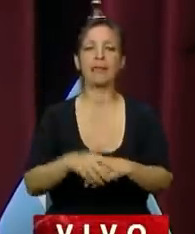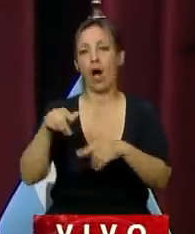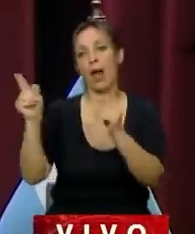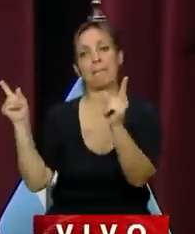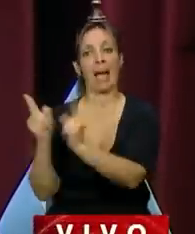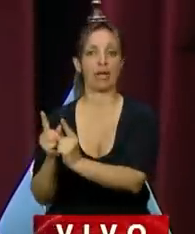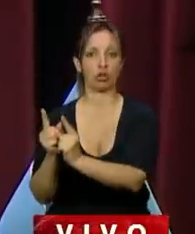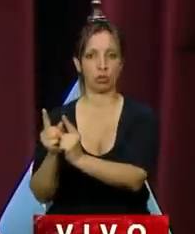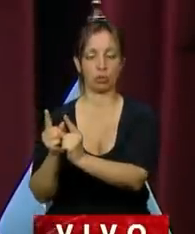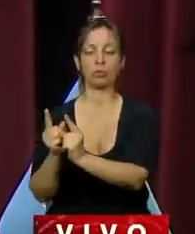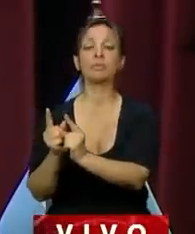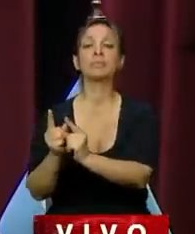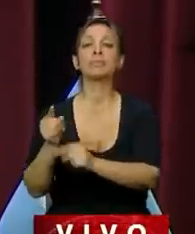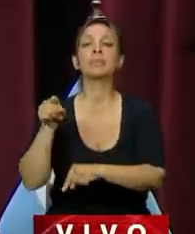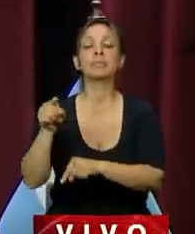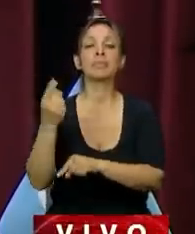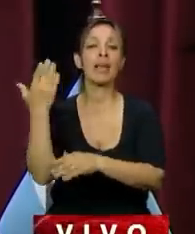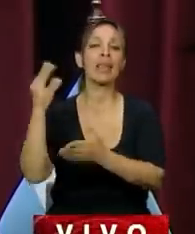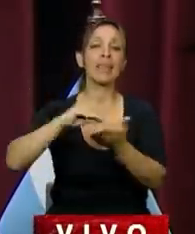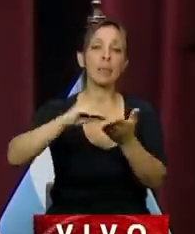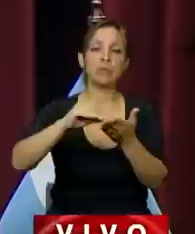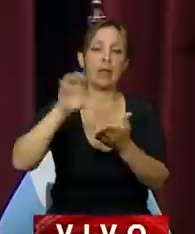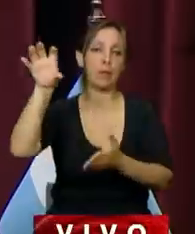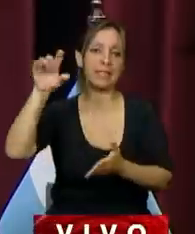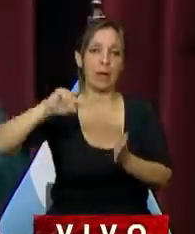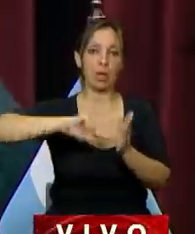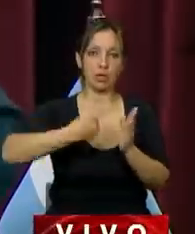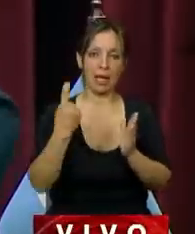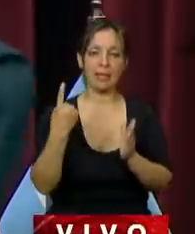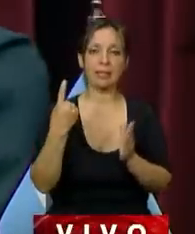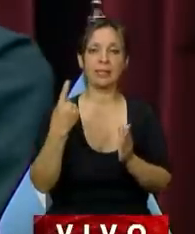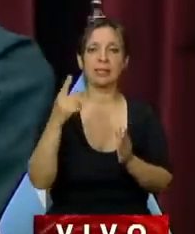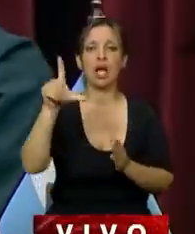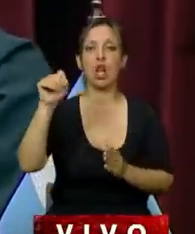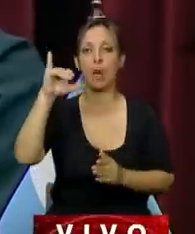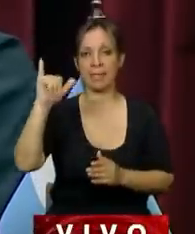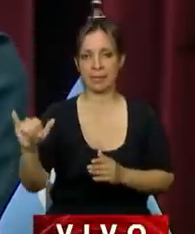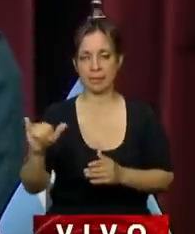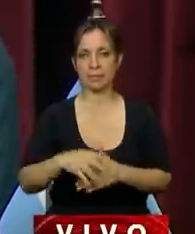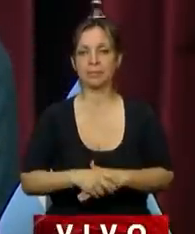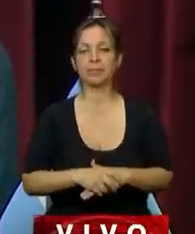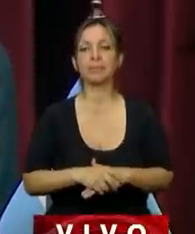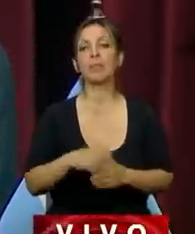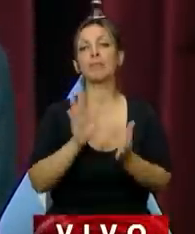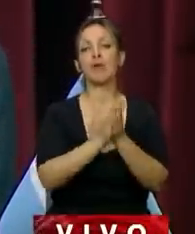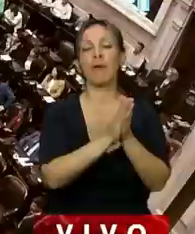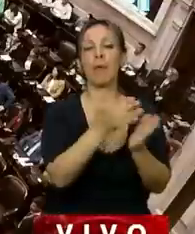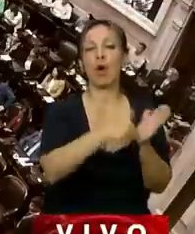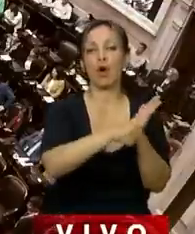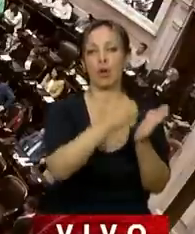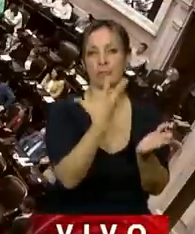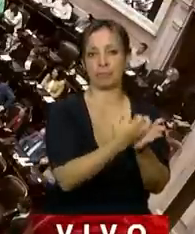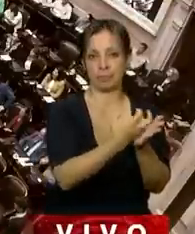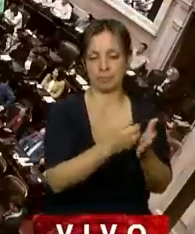reducidos. En este caso, el diputado por la provincia de Buenos Aires, Juan Manuel López, y le pido por favor que se vayan logueando.